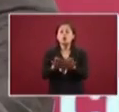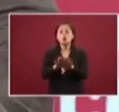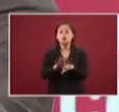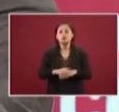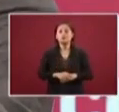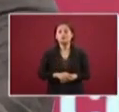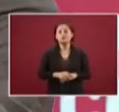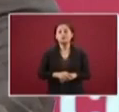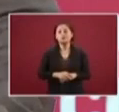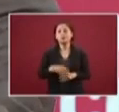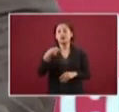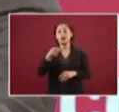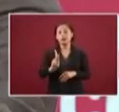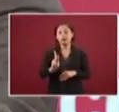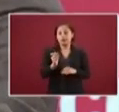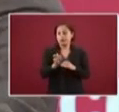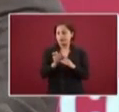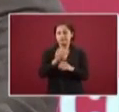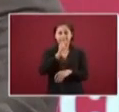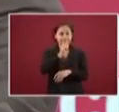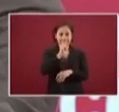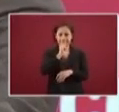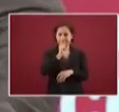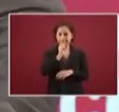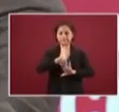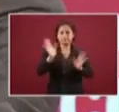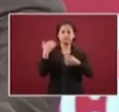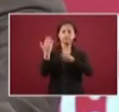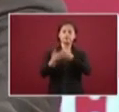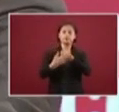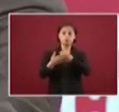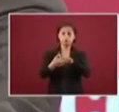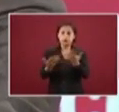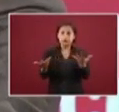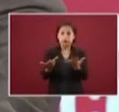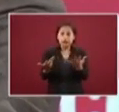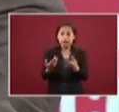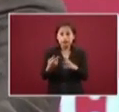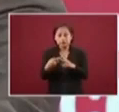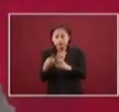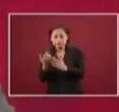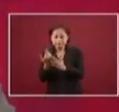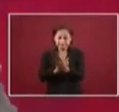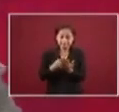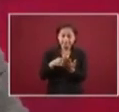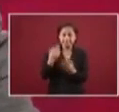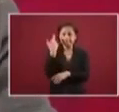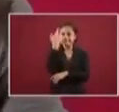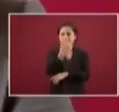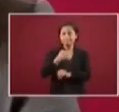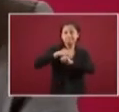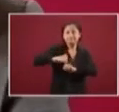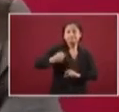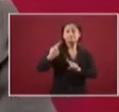iniciamos con este ejercicio, pero vamos desde la Secretaría de Hacienda a llevar a